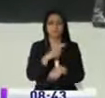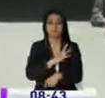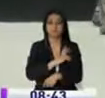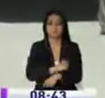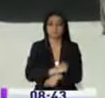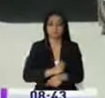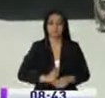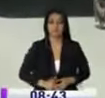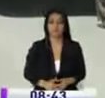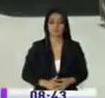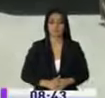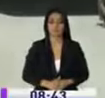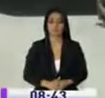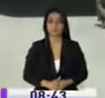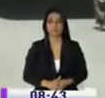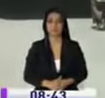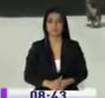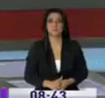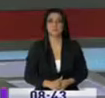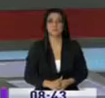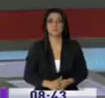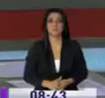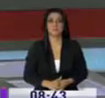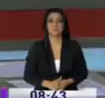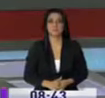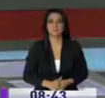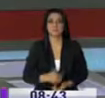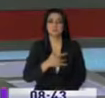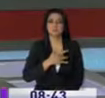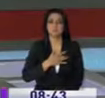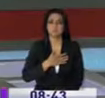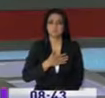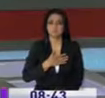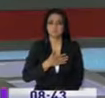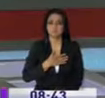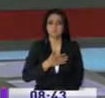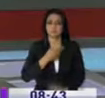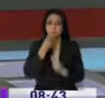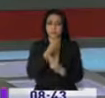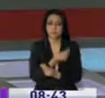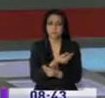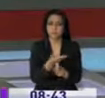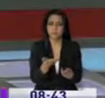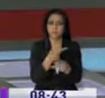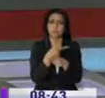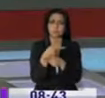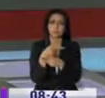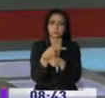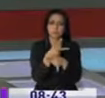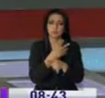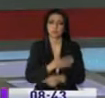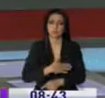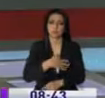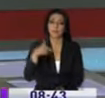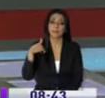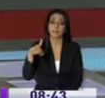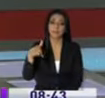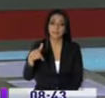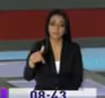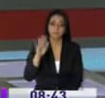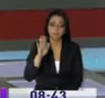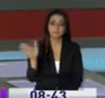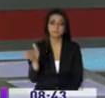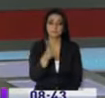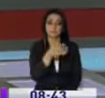En Quito informó Iván Casamen. Lamentable todo esto de informaciones. Prudencia al caminar, vecinos. Un